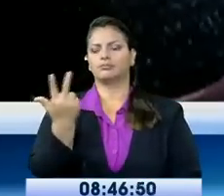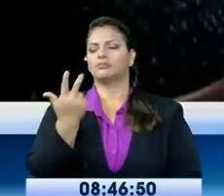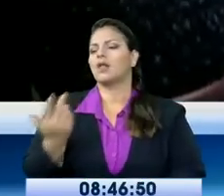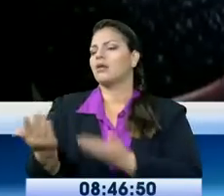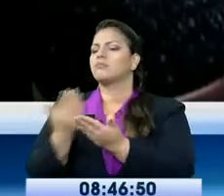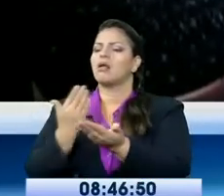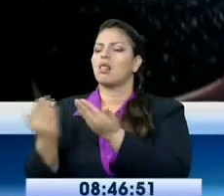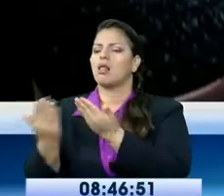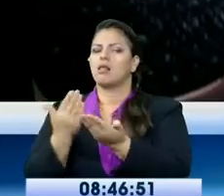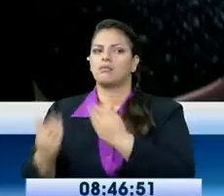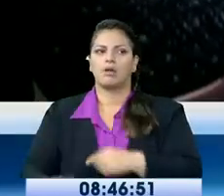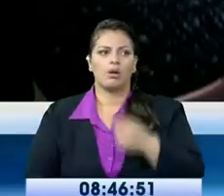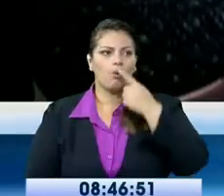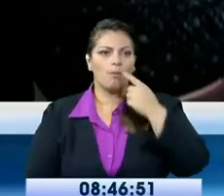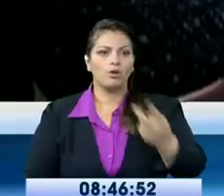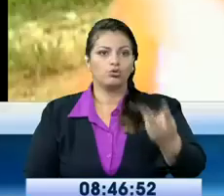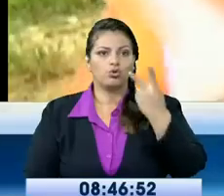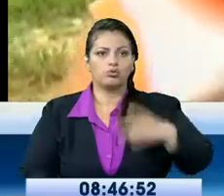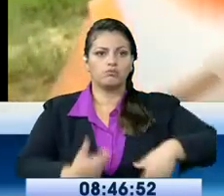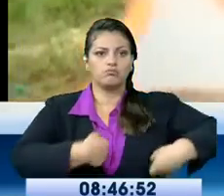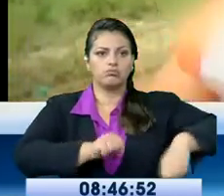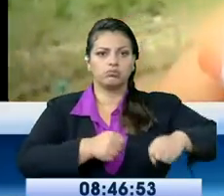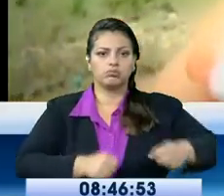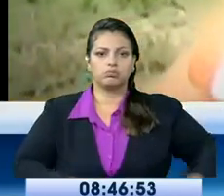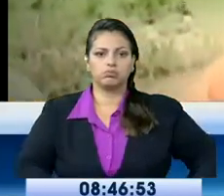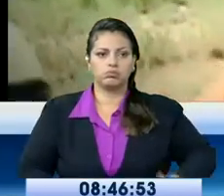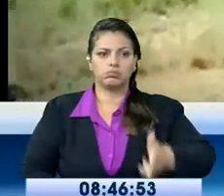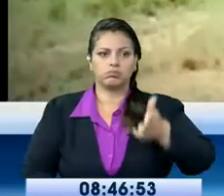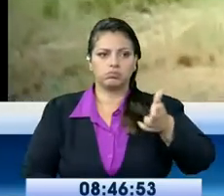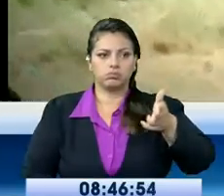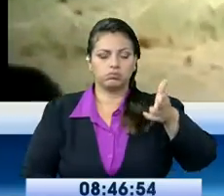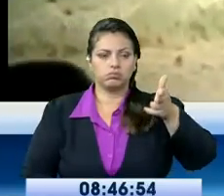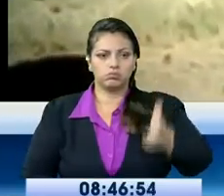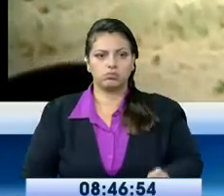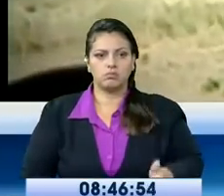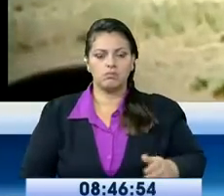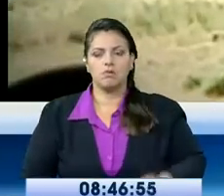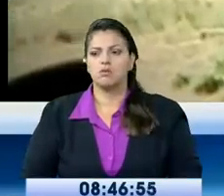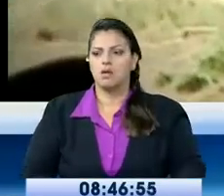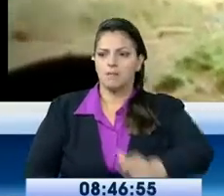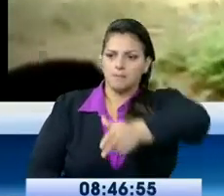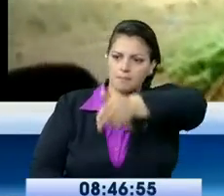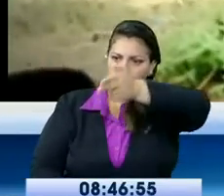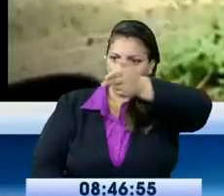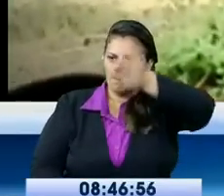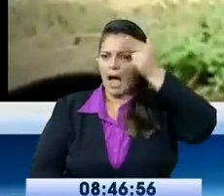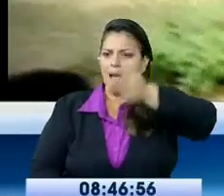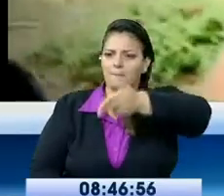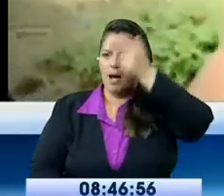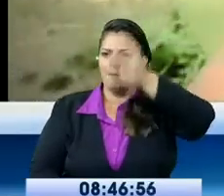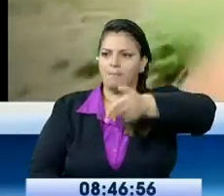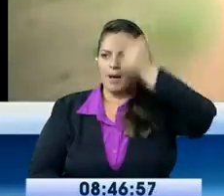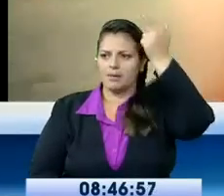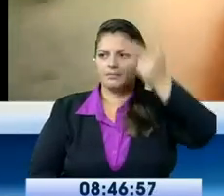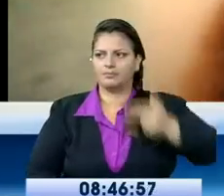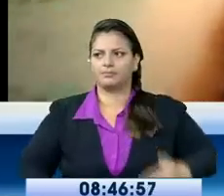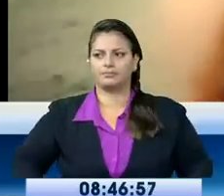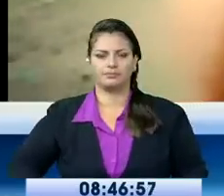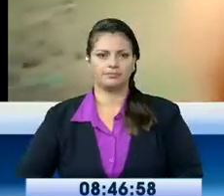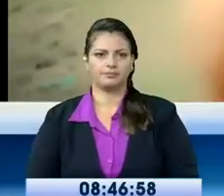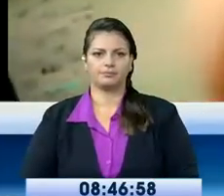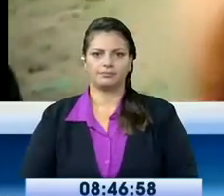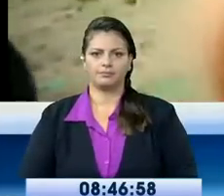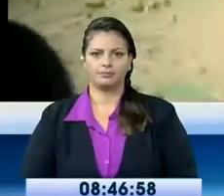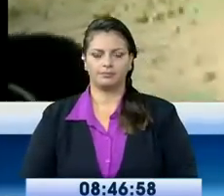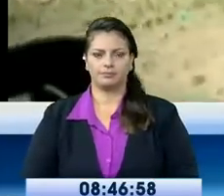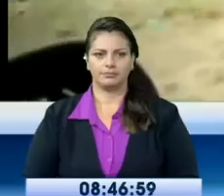y huyeron del sitio inmediatamente. De verdad que no lo conocemos nosotros, son cara desconocida por aquí. Sí, es verdad, pero de